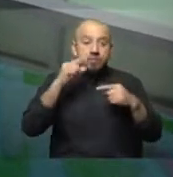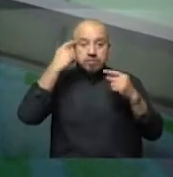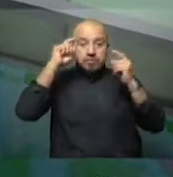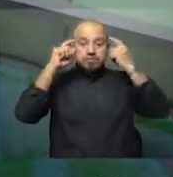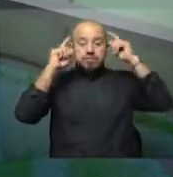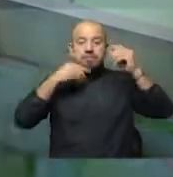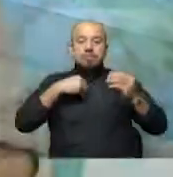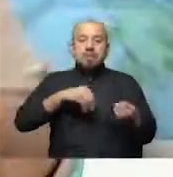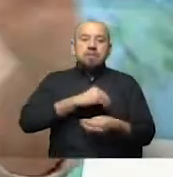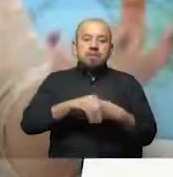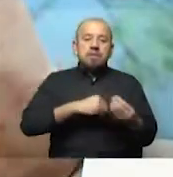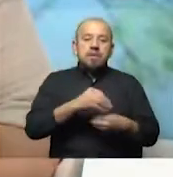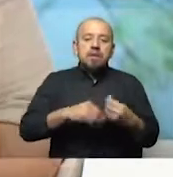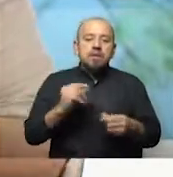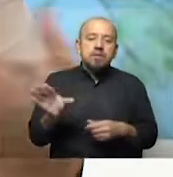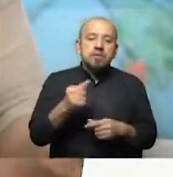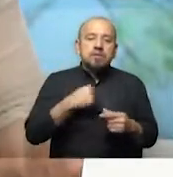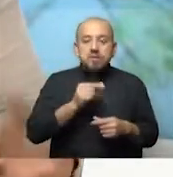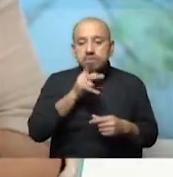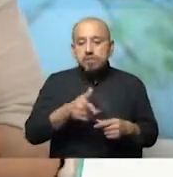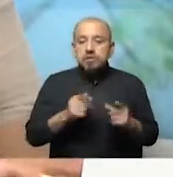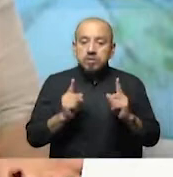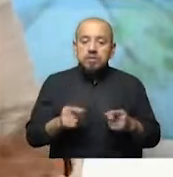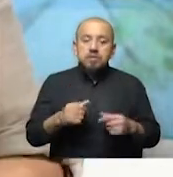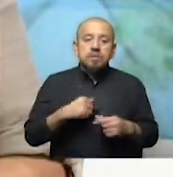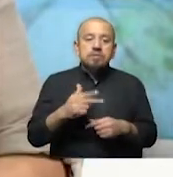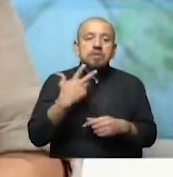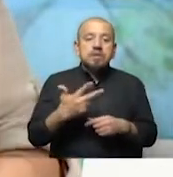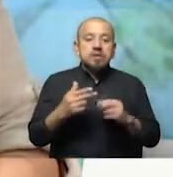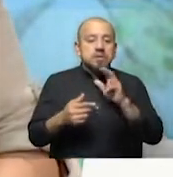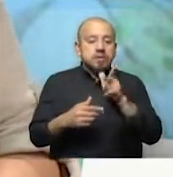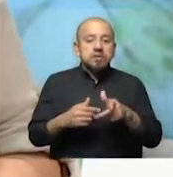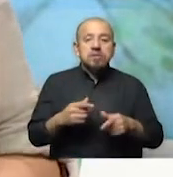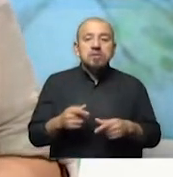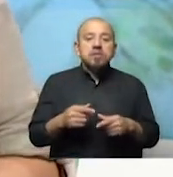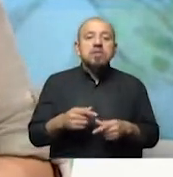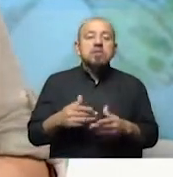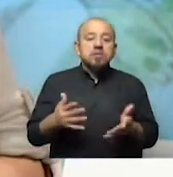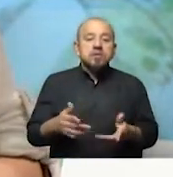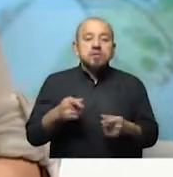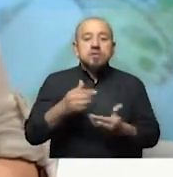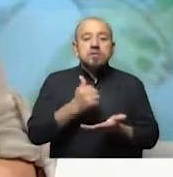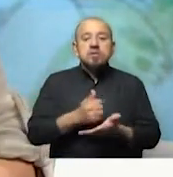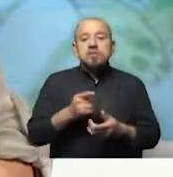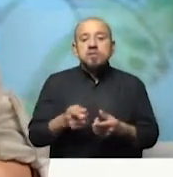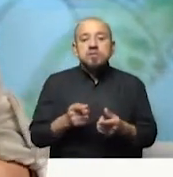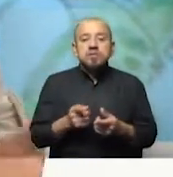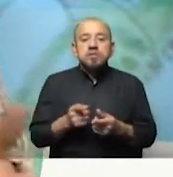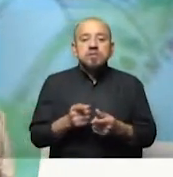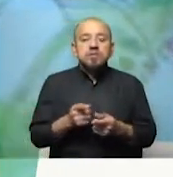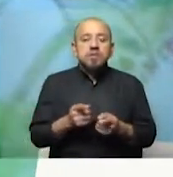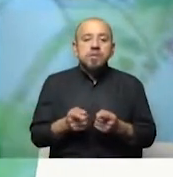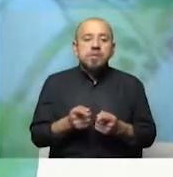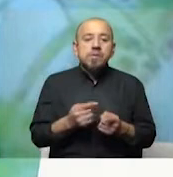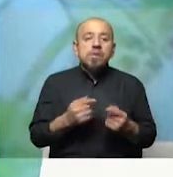casi que familiar de todos de mis hijos también de mis tres hijos Los nietos de marion Que bueno que participaron en esto y